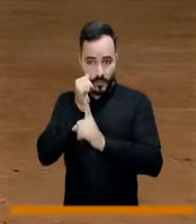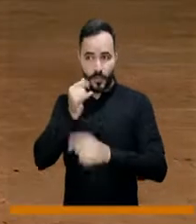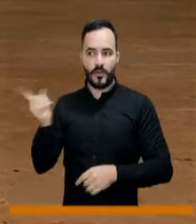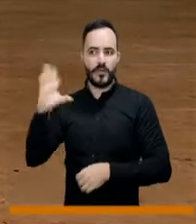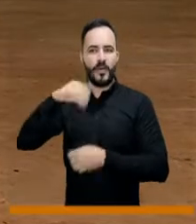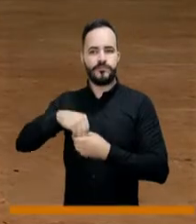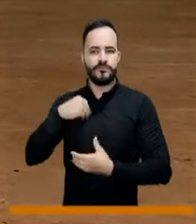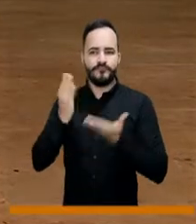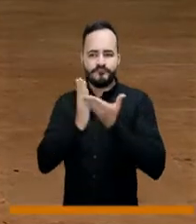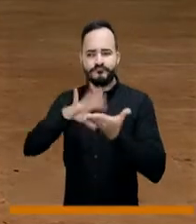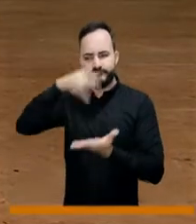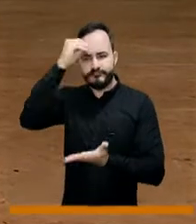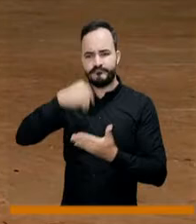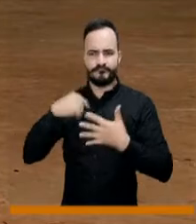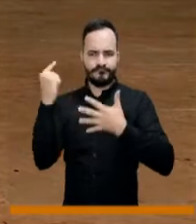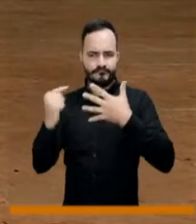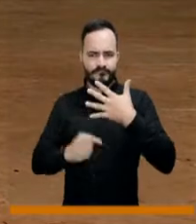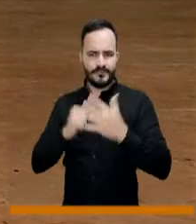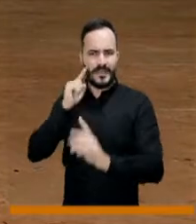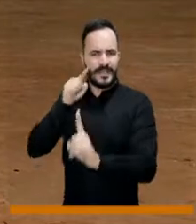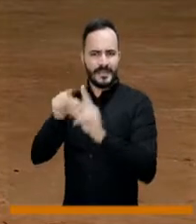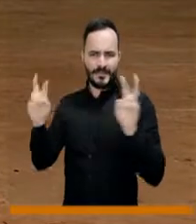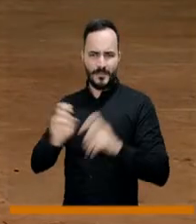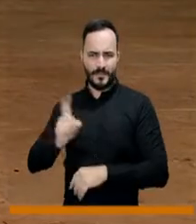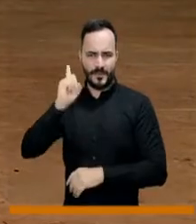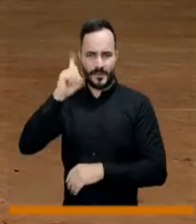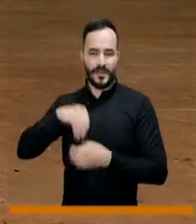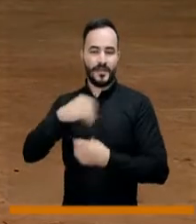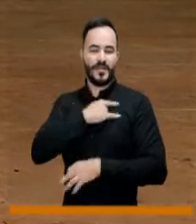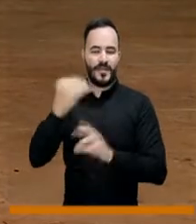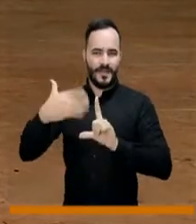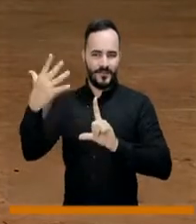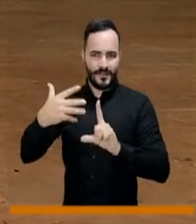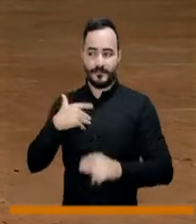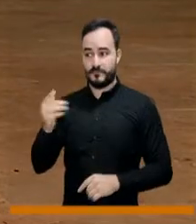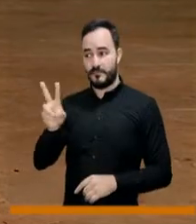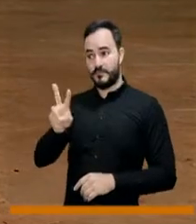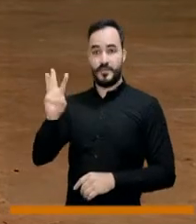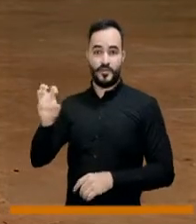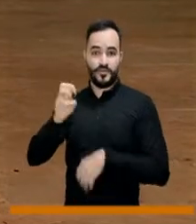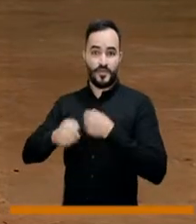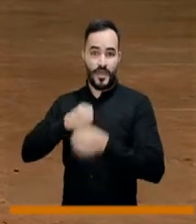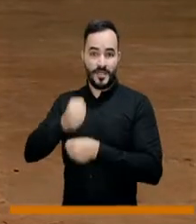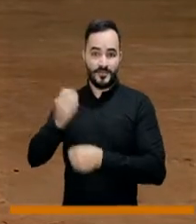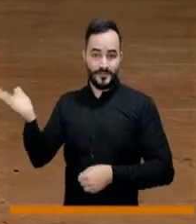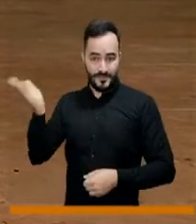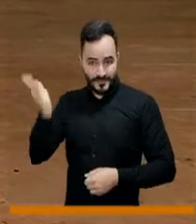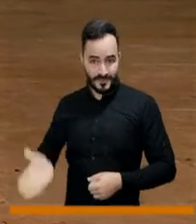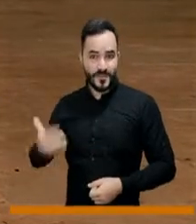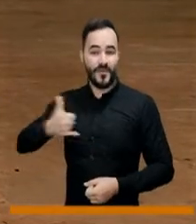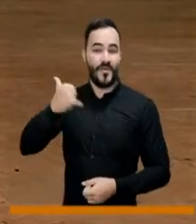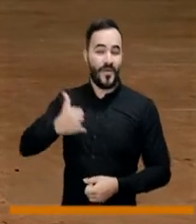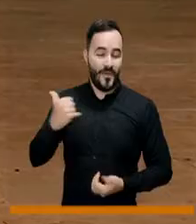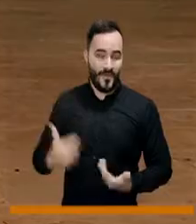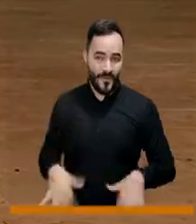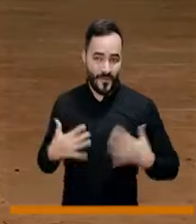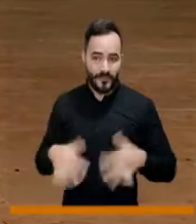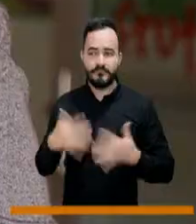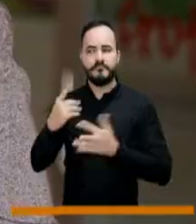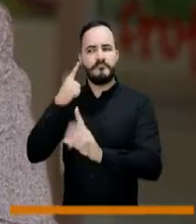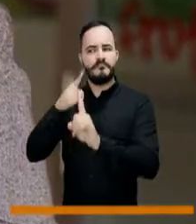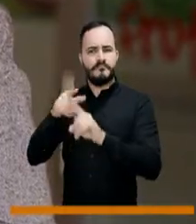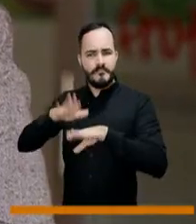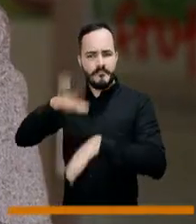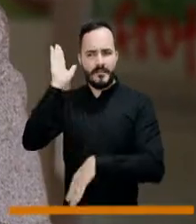Simón Pérez, politólogo con maestría en Gobierno y Políticas Públicas de la Universidad EAFIT. Tiene 28 años, muy joven, y